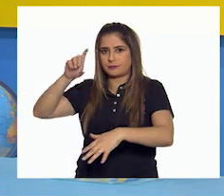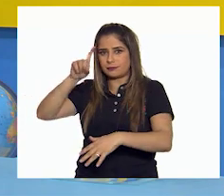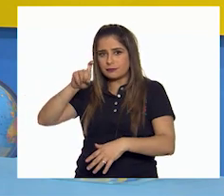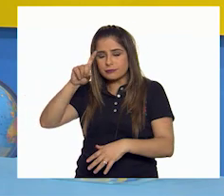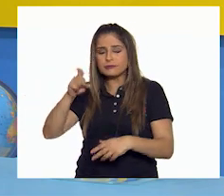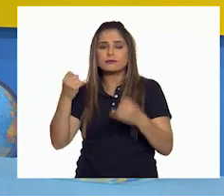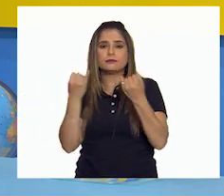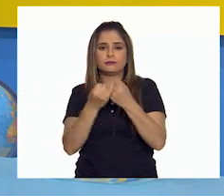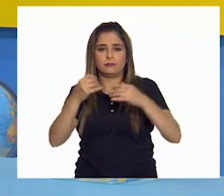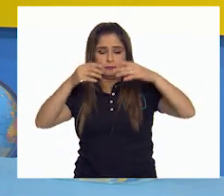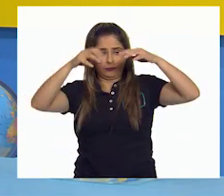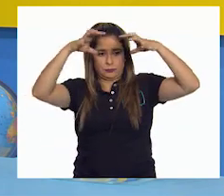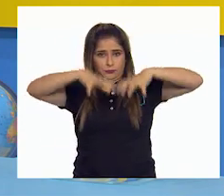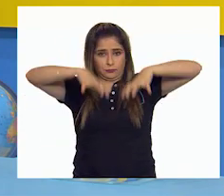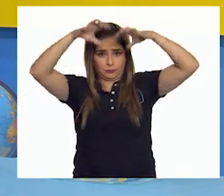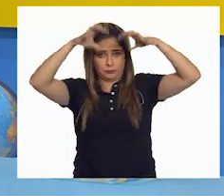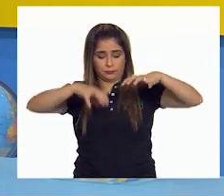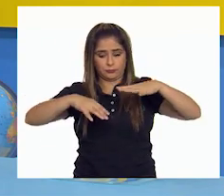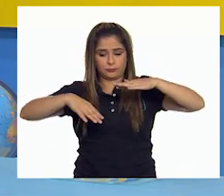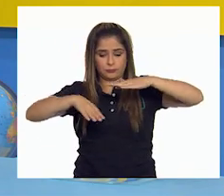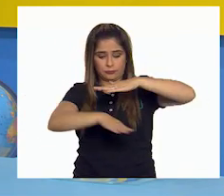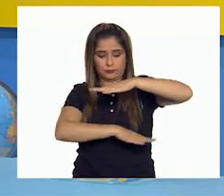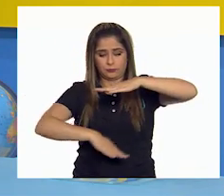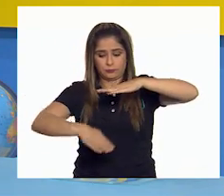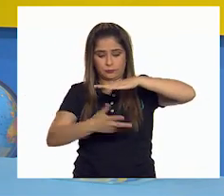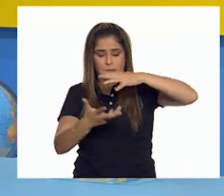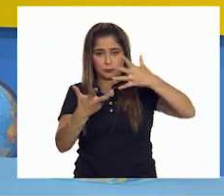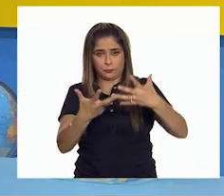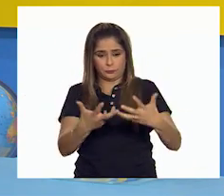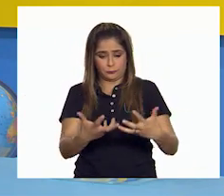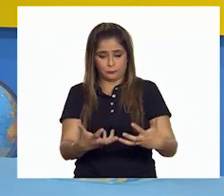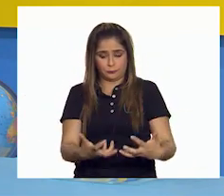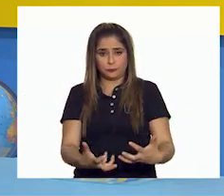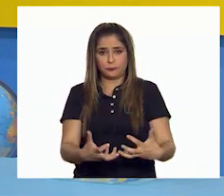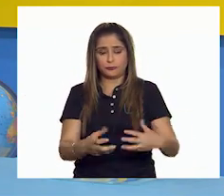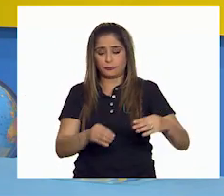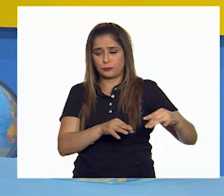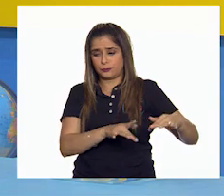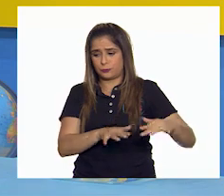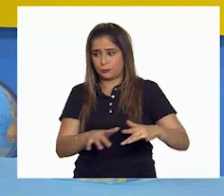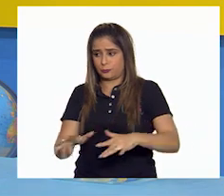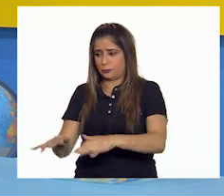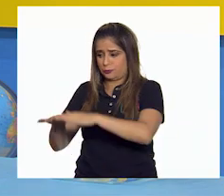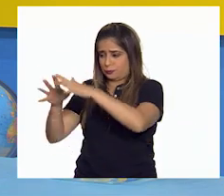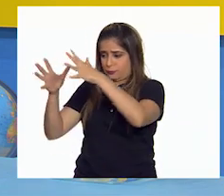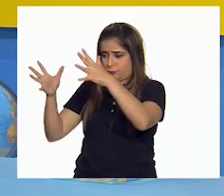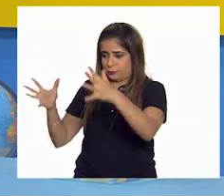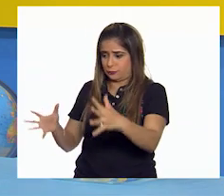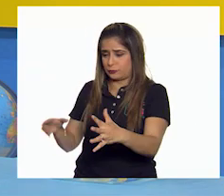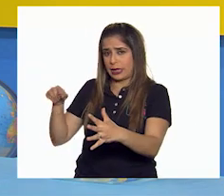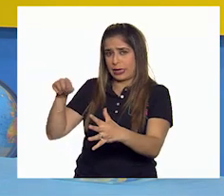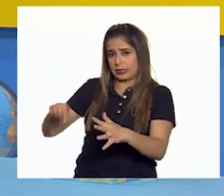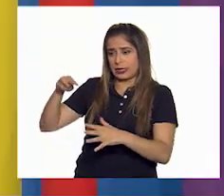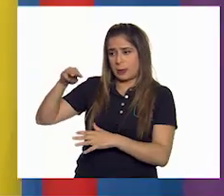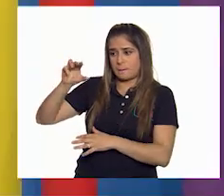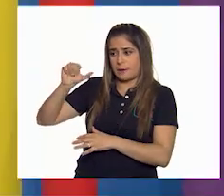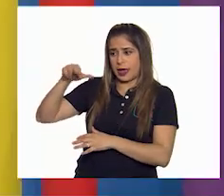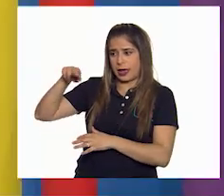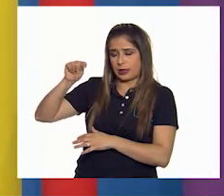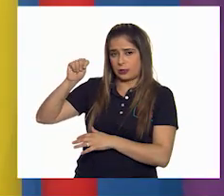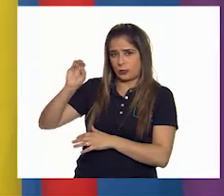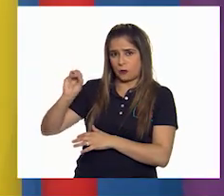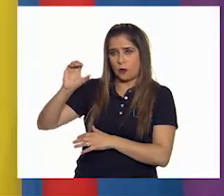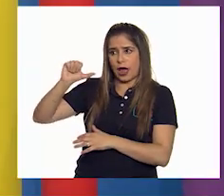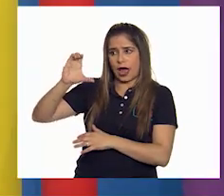agua se puede quedar dentro de las cavernas por millones de años. Esas reservas se conocen como mantos acuíferos.